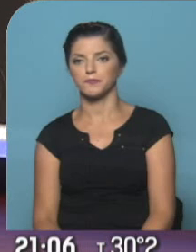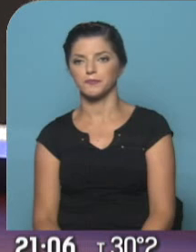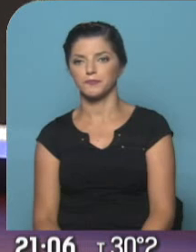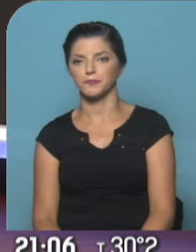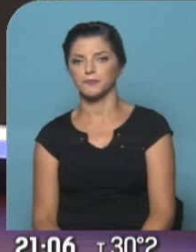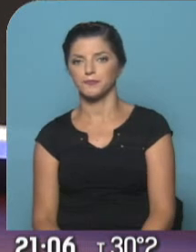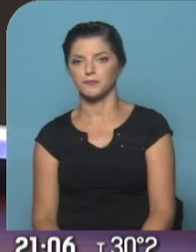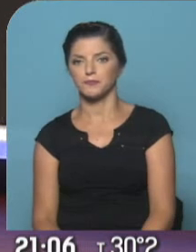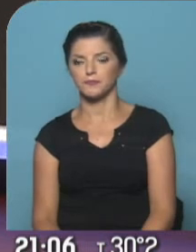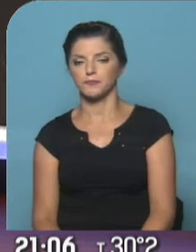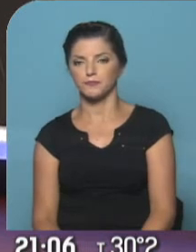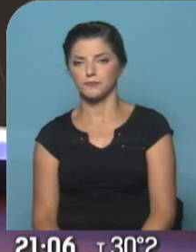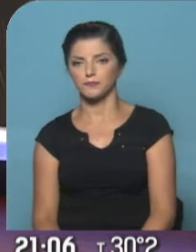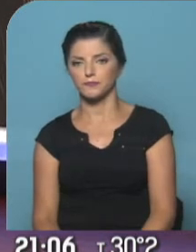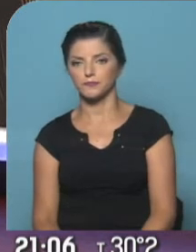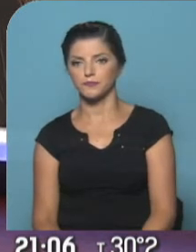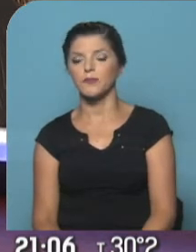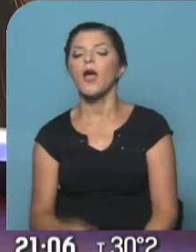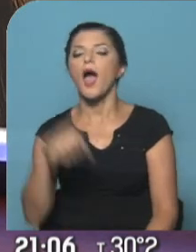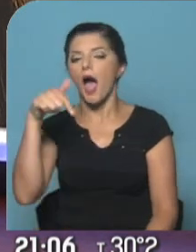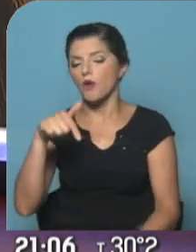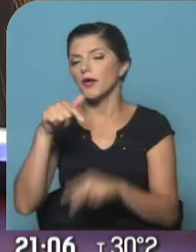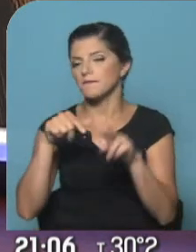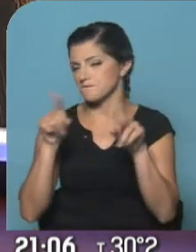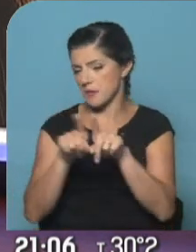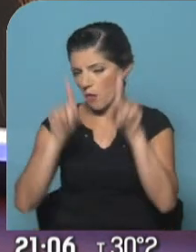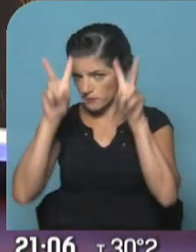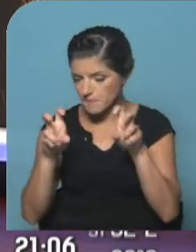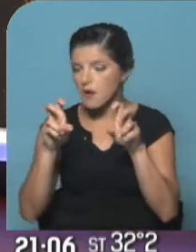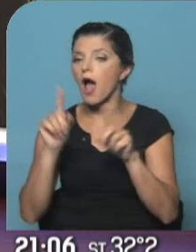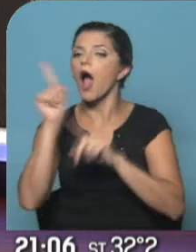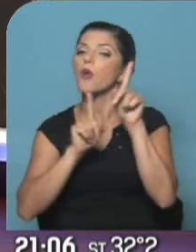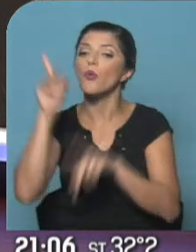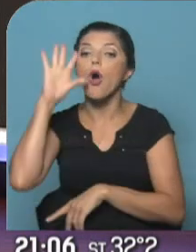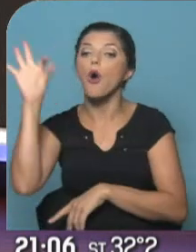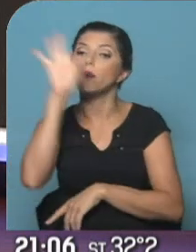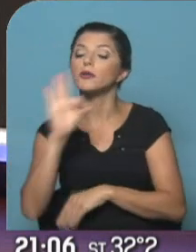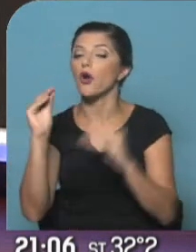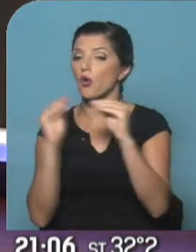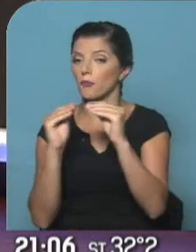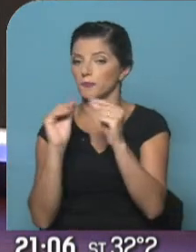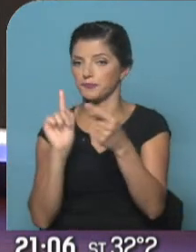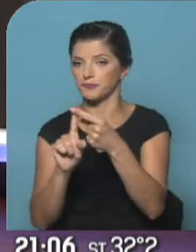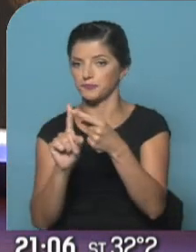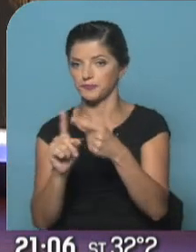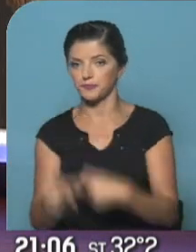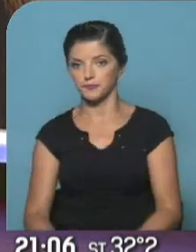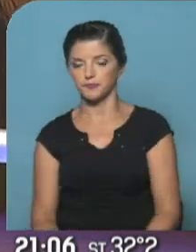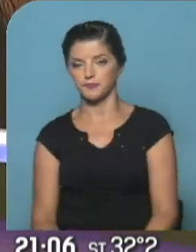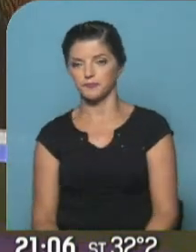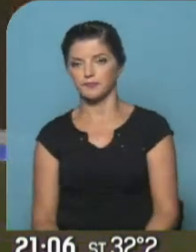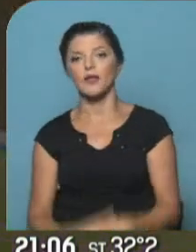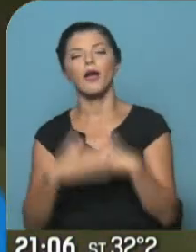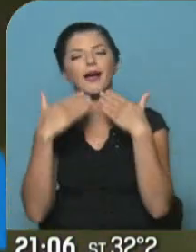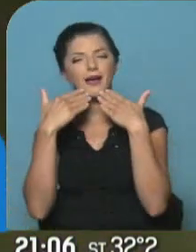Y vamos ya mismo en búsqueda de ecos, de repercusiones por esta importante noticia. Alejandra Corrales, adelante. Gracias, Daniel. La noticia se